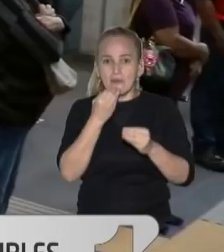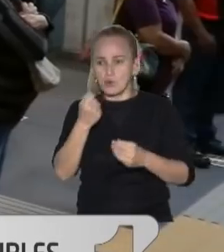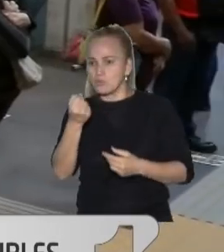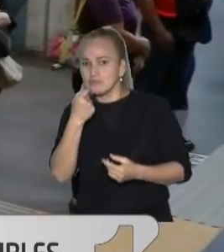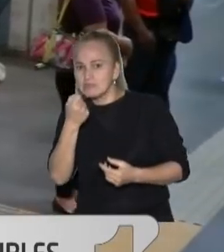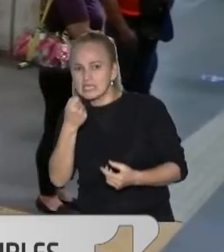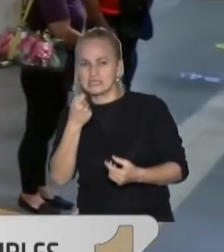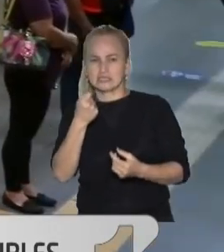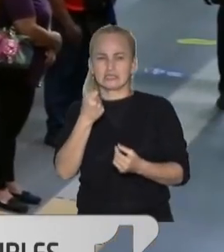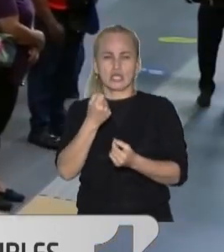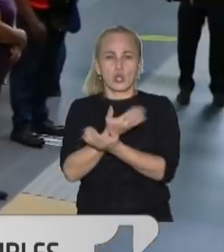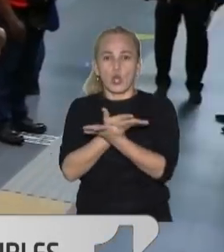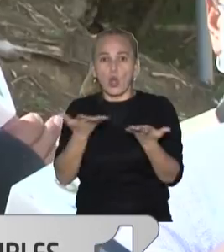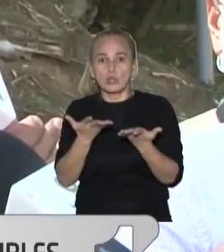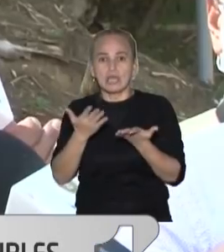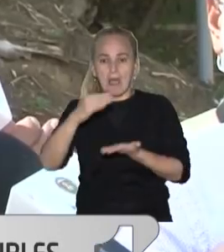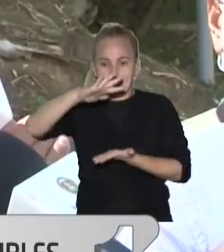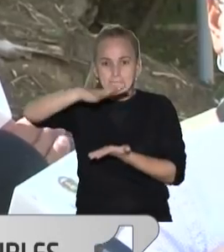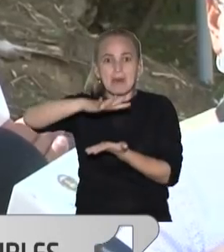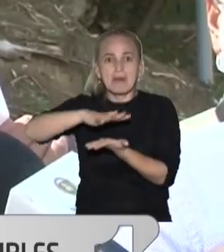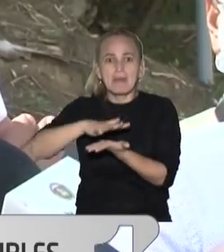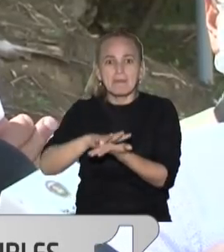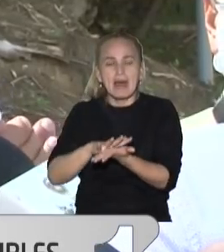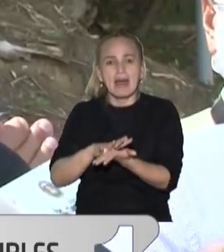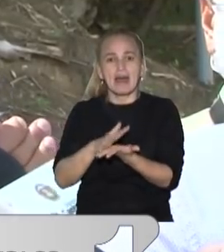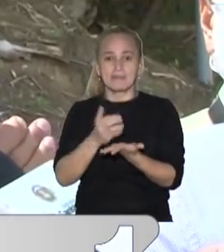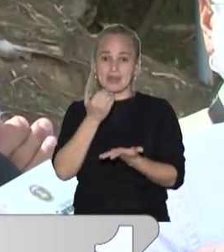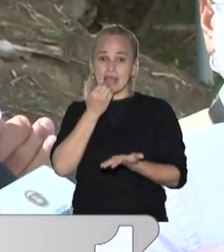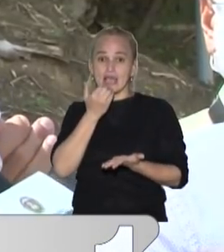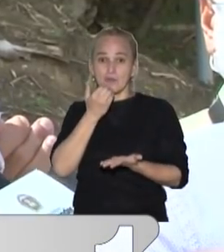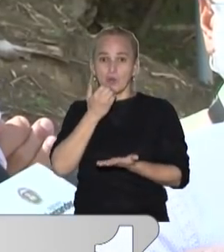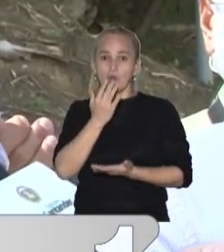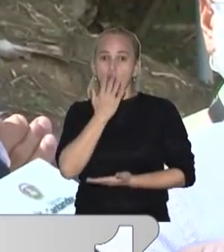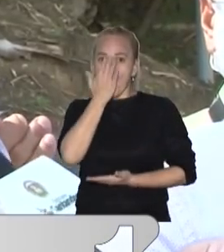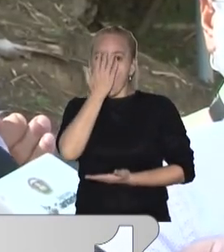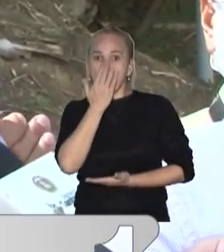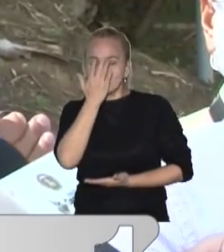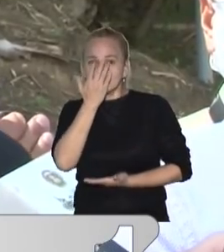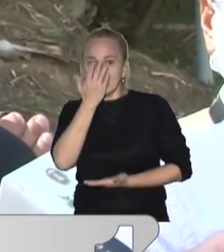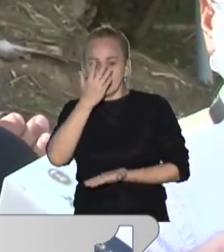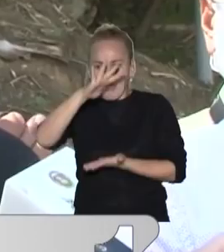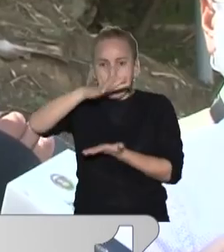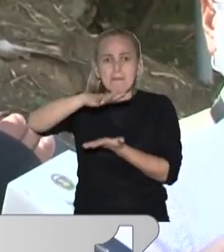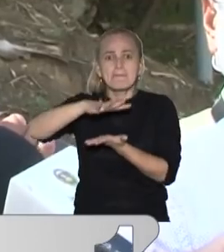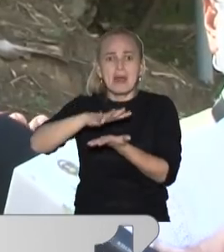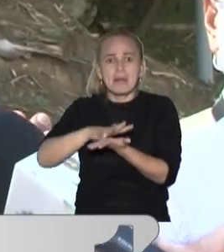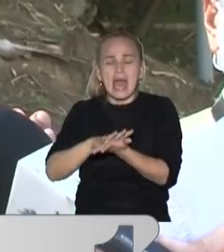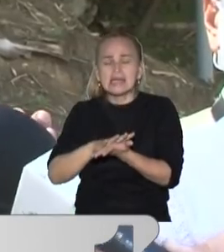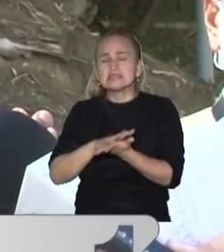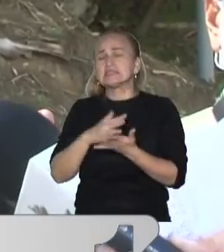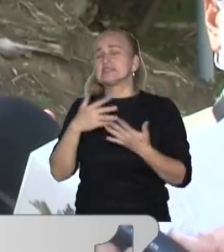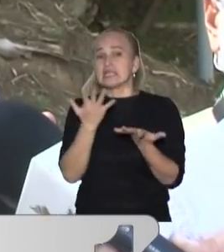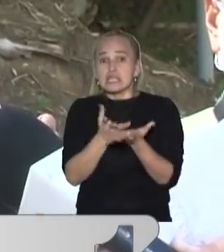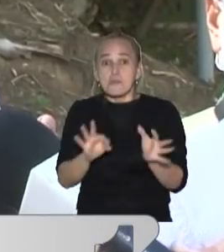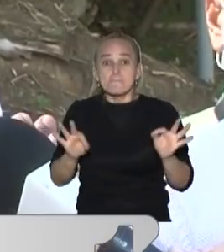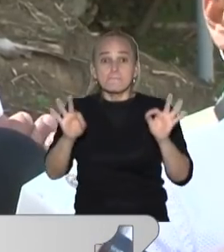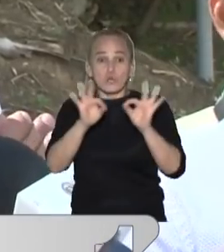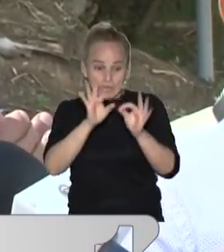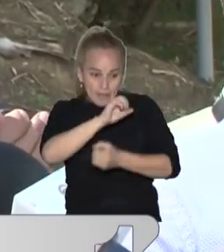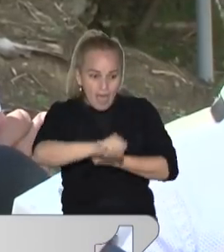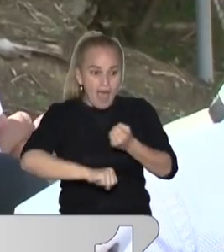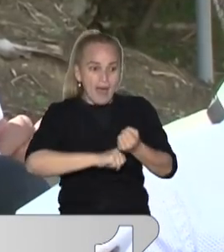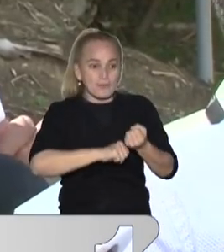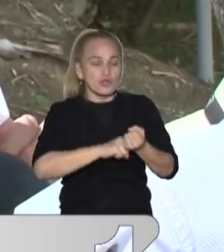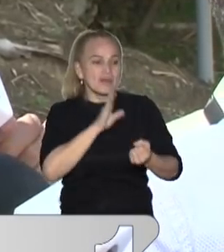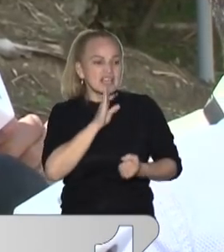insumos médicos. Ya hemos tenido problemas con el suministro de oxígeno, que es un elemento importantísimo para mantener, sobre todo